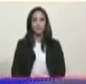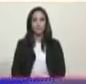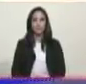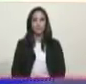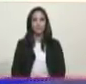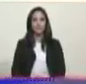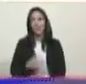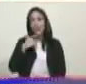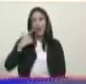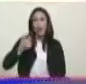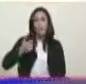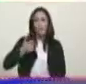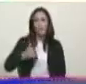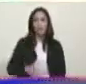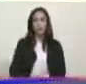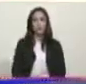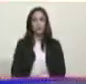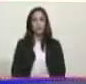Un buen chinazo.